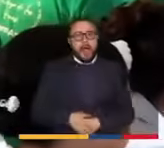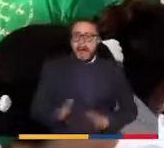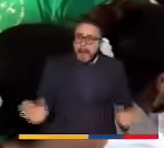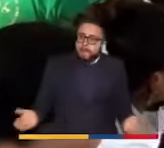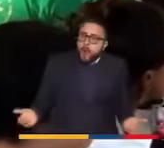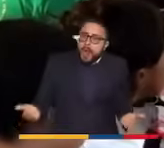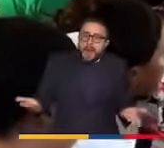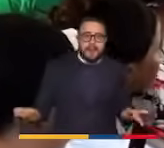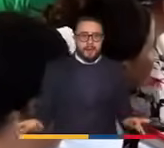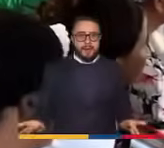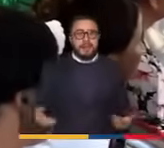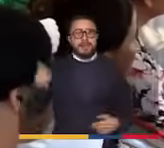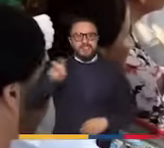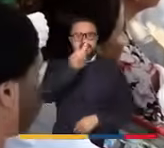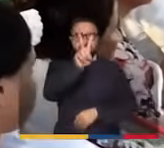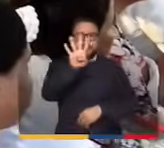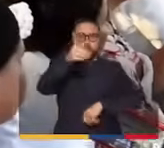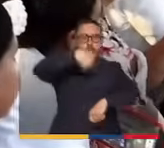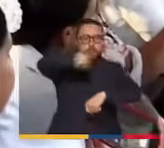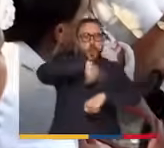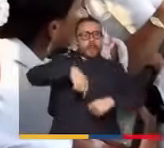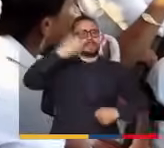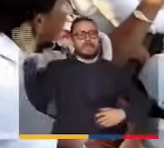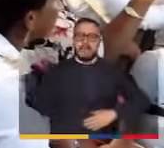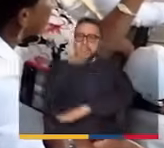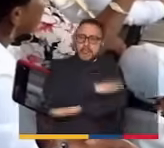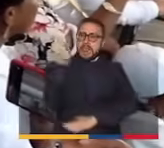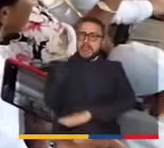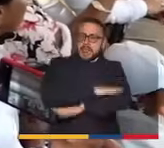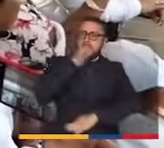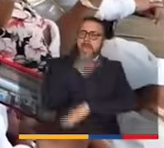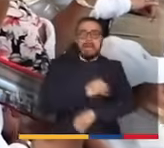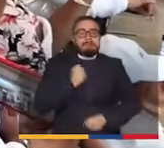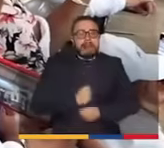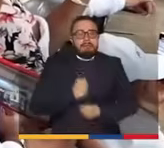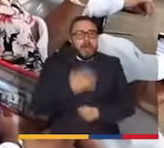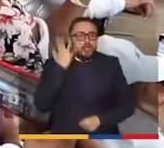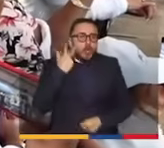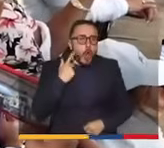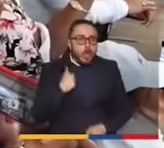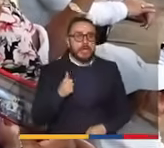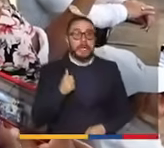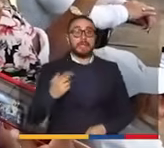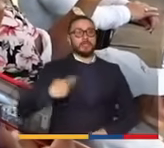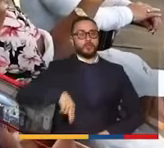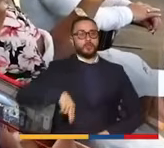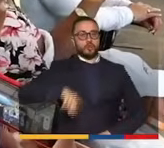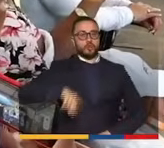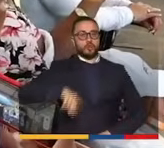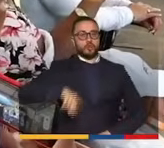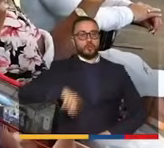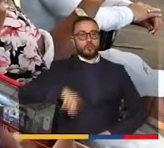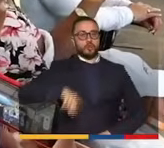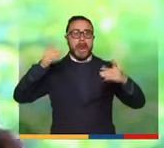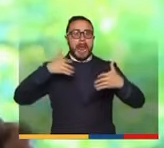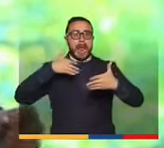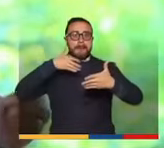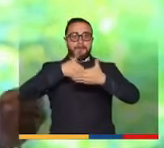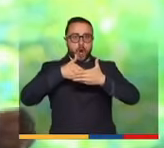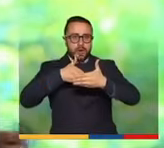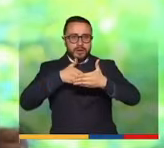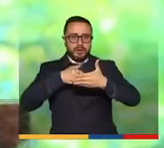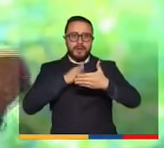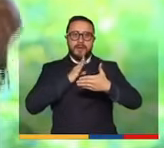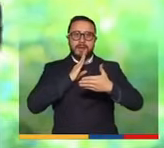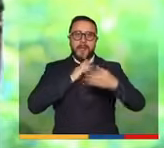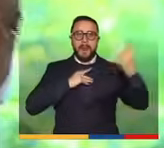toca trabajar 24 horas, es que cada vez que nos ponen un obstáculo, y habría que preguntarse